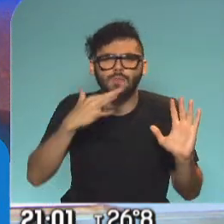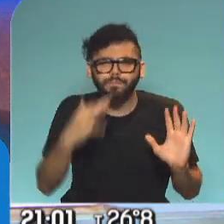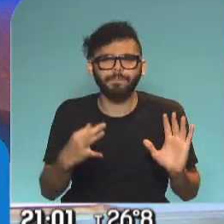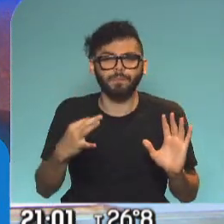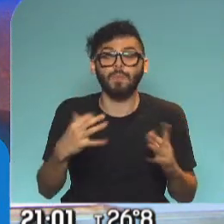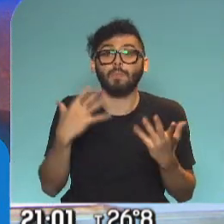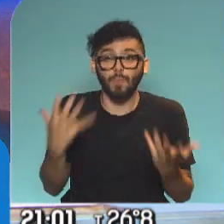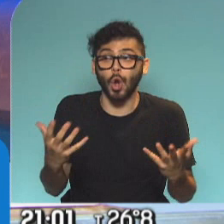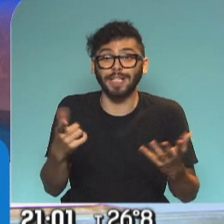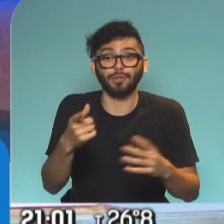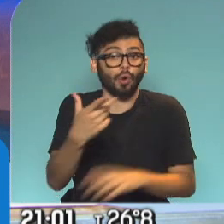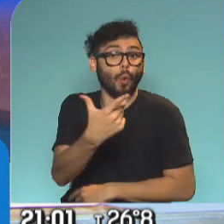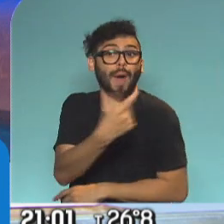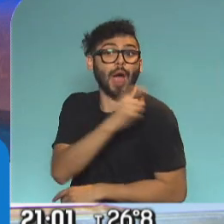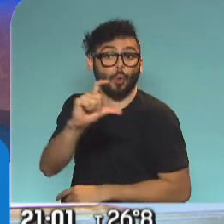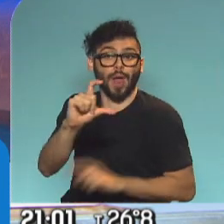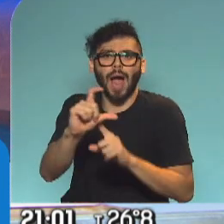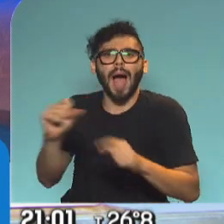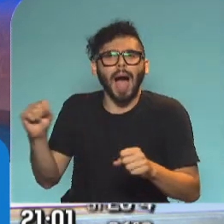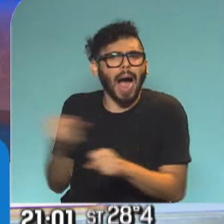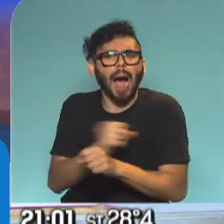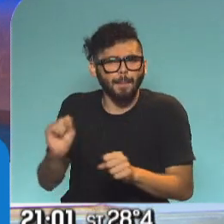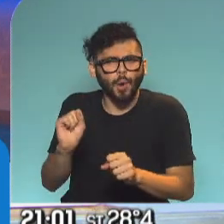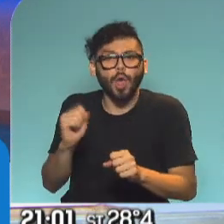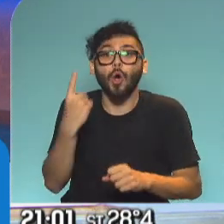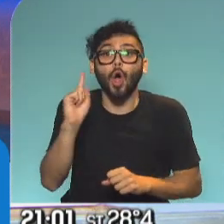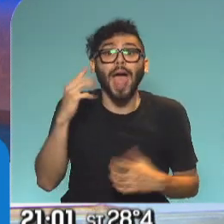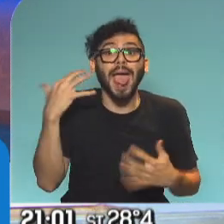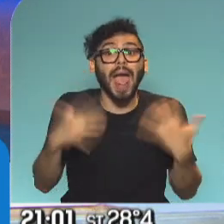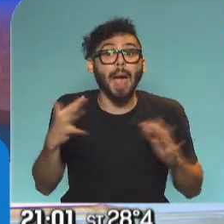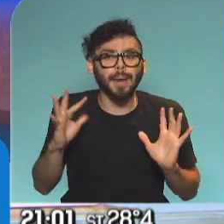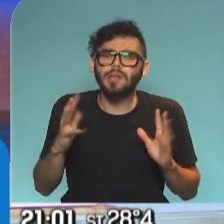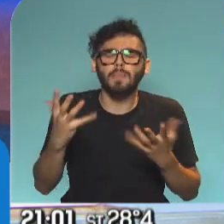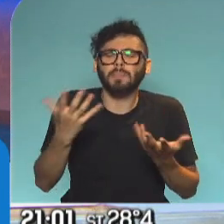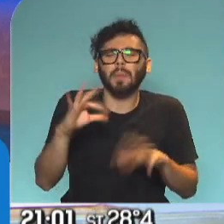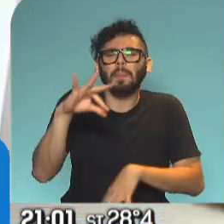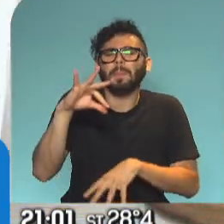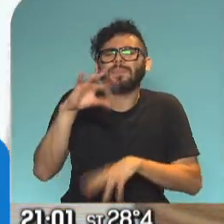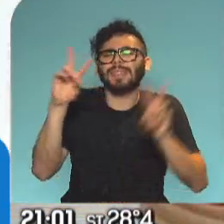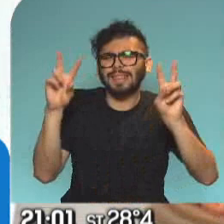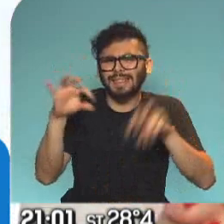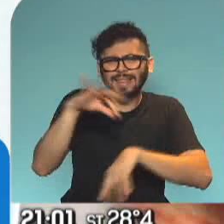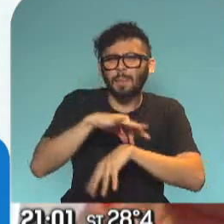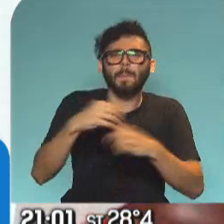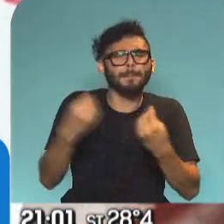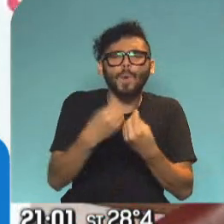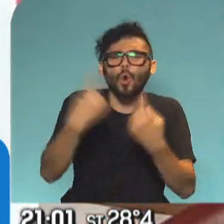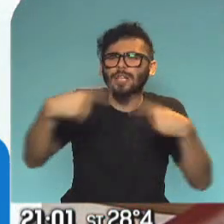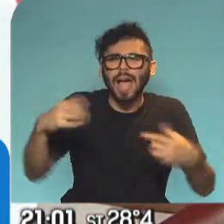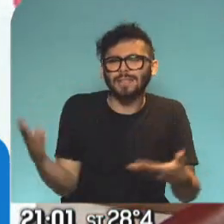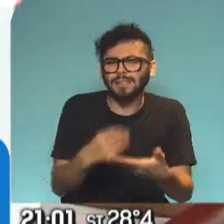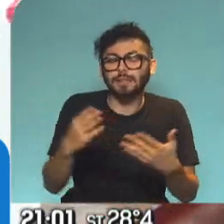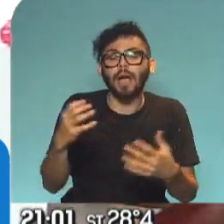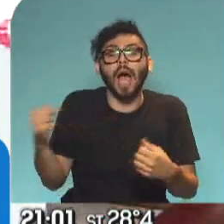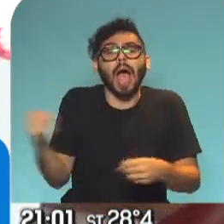son de emergencia. Claro. Muchos productos en medicina se aprueban en casos de emergencia y se aprueban y se